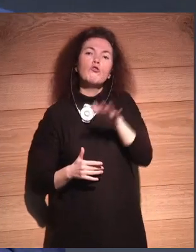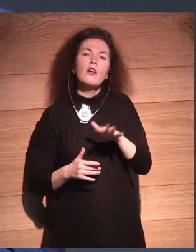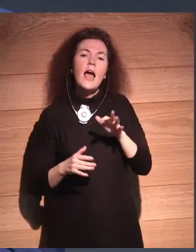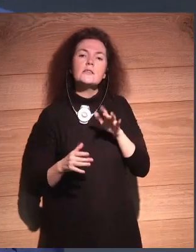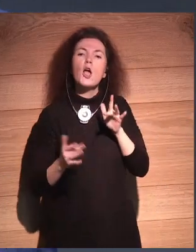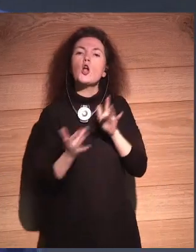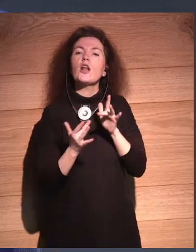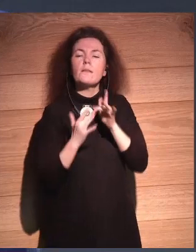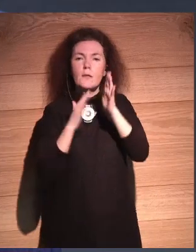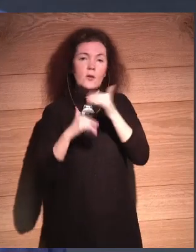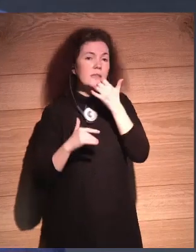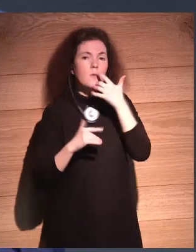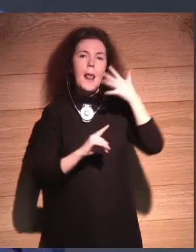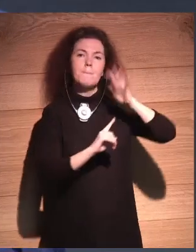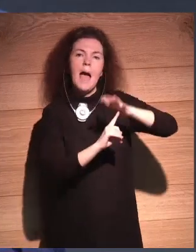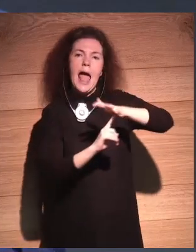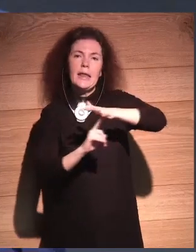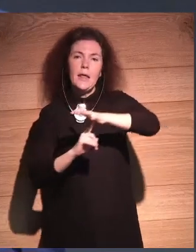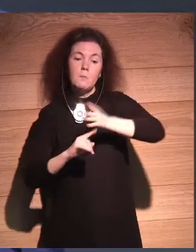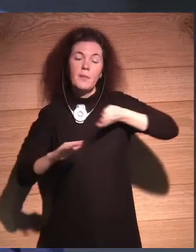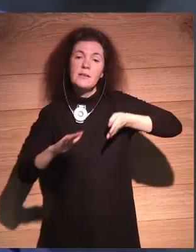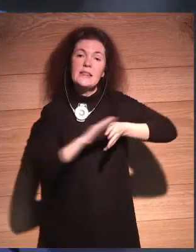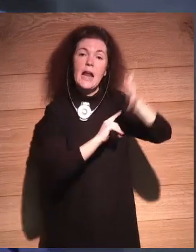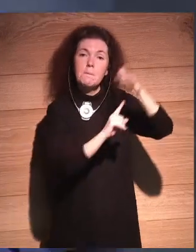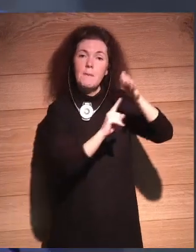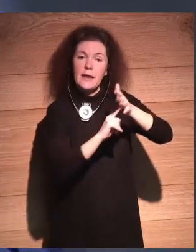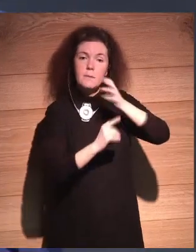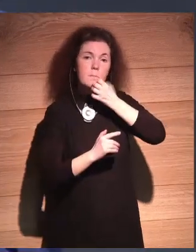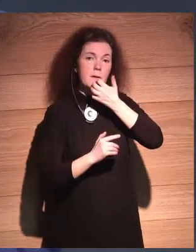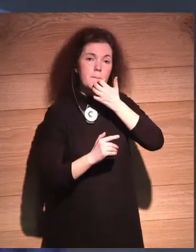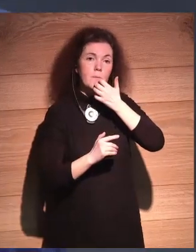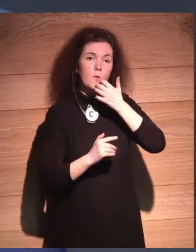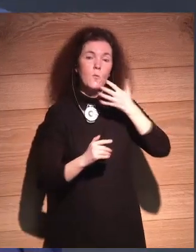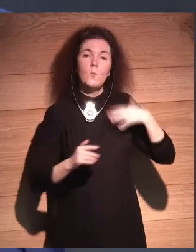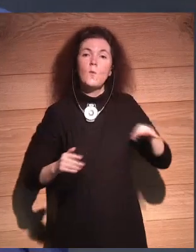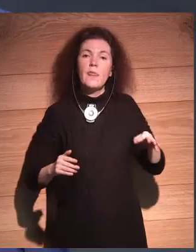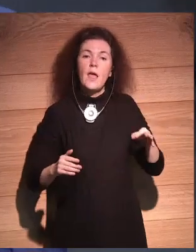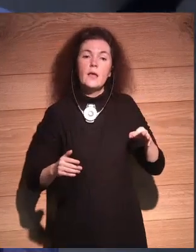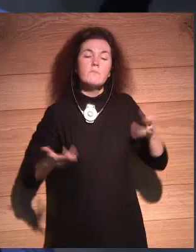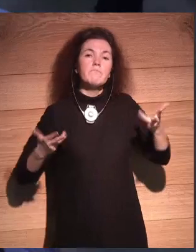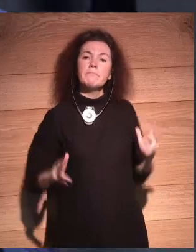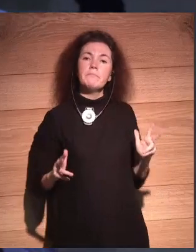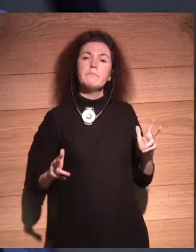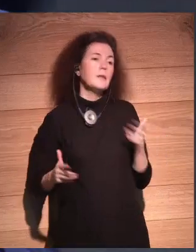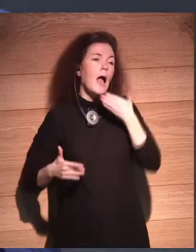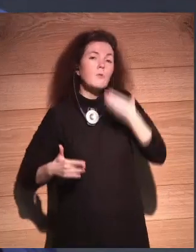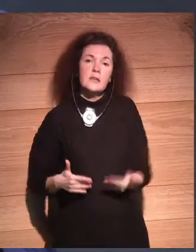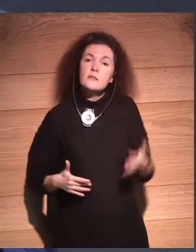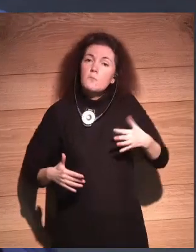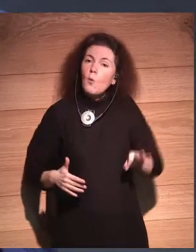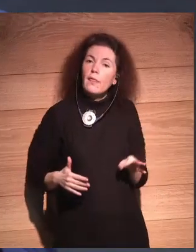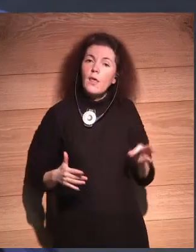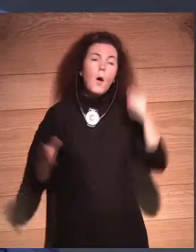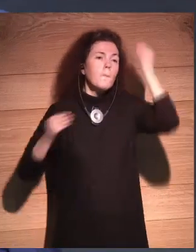haber conectividad, como un parque, donde podamos entrar en ese parque y podamos aburrirnos, pensar, podemos